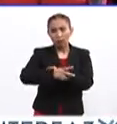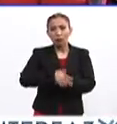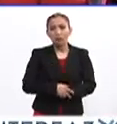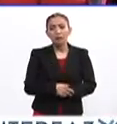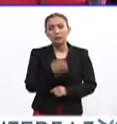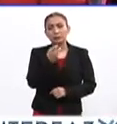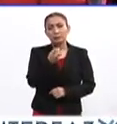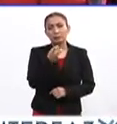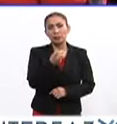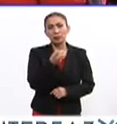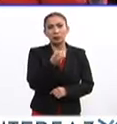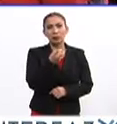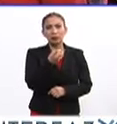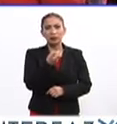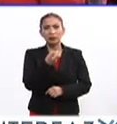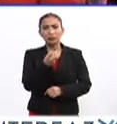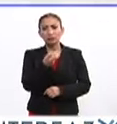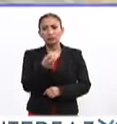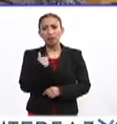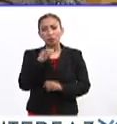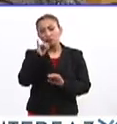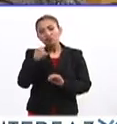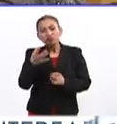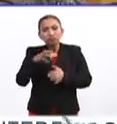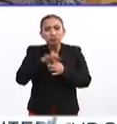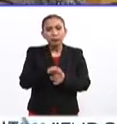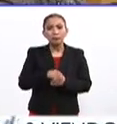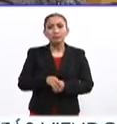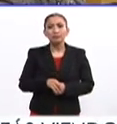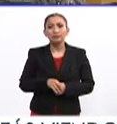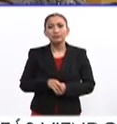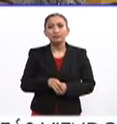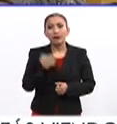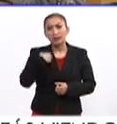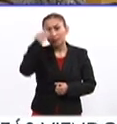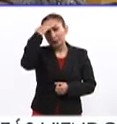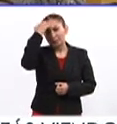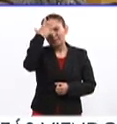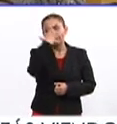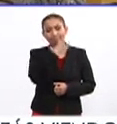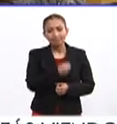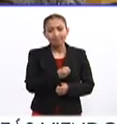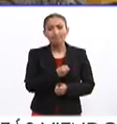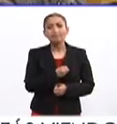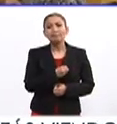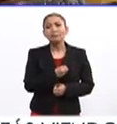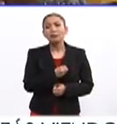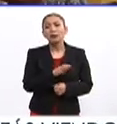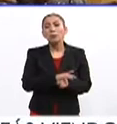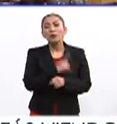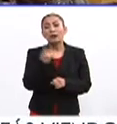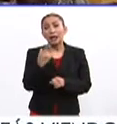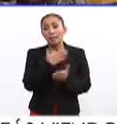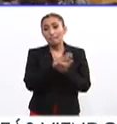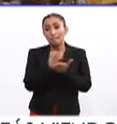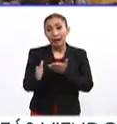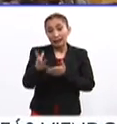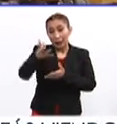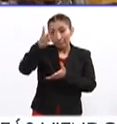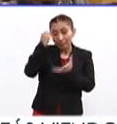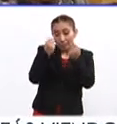eso pues les da identidad. Es una experiencia muy bonita porque aparte de